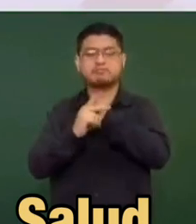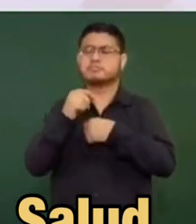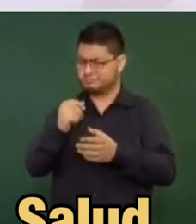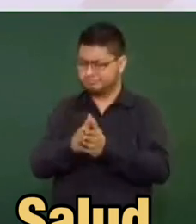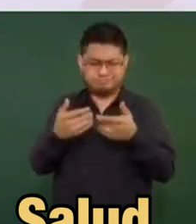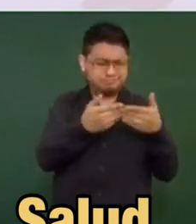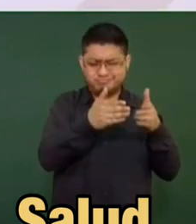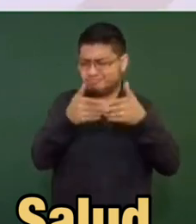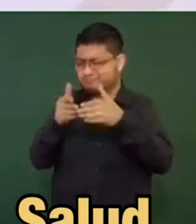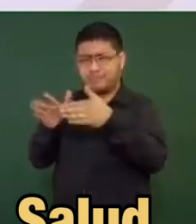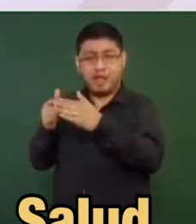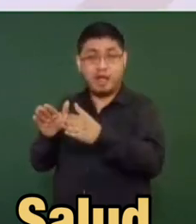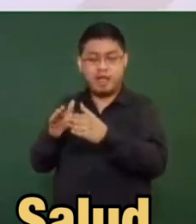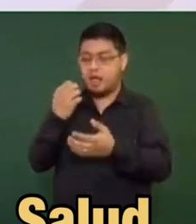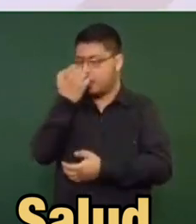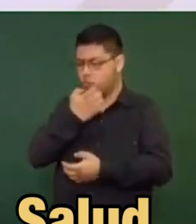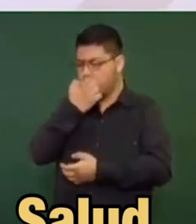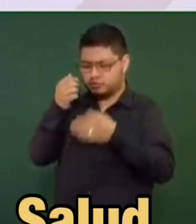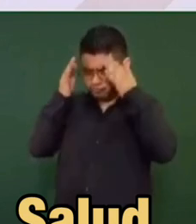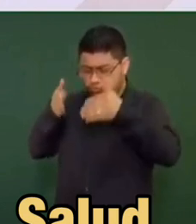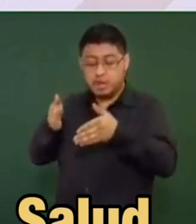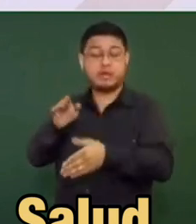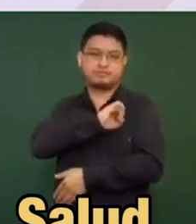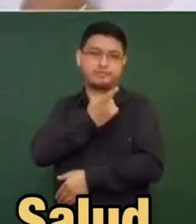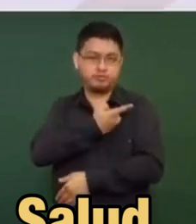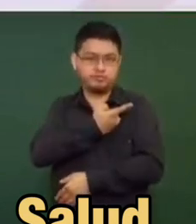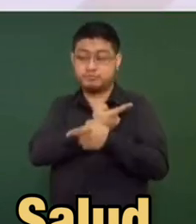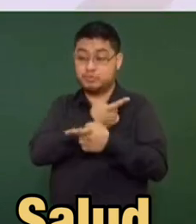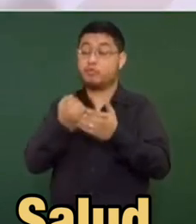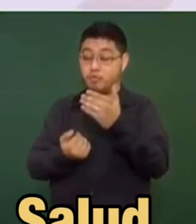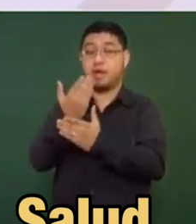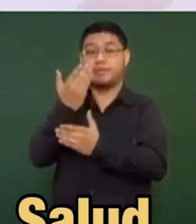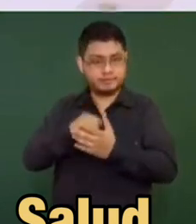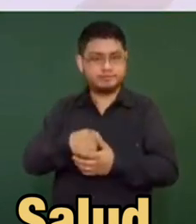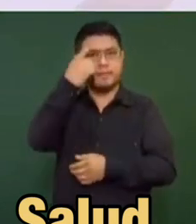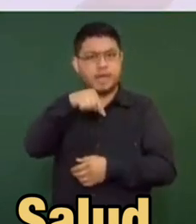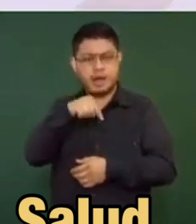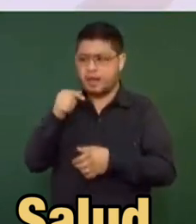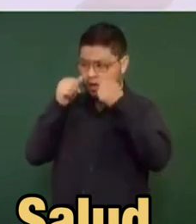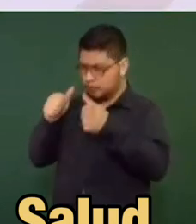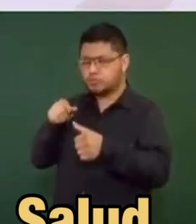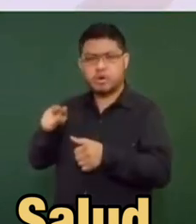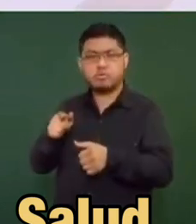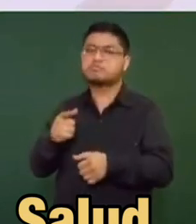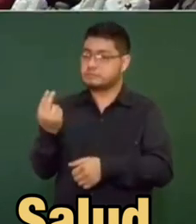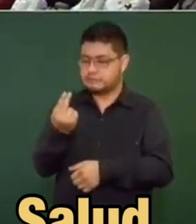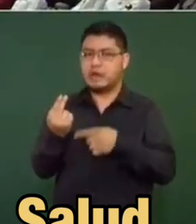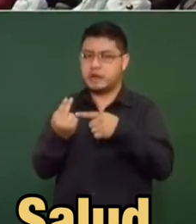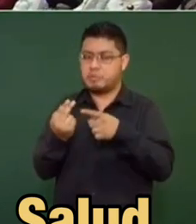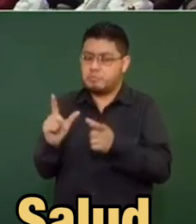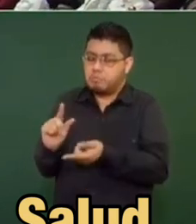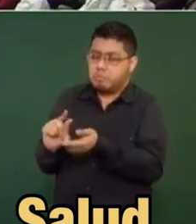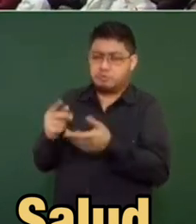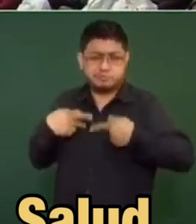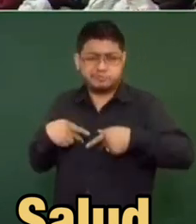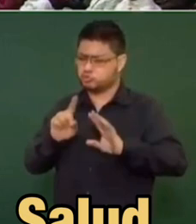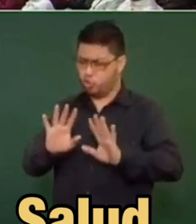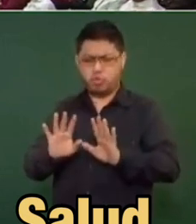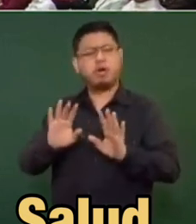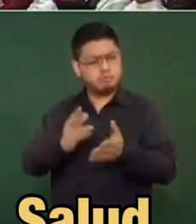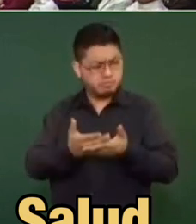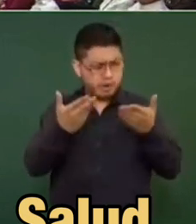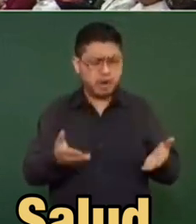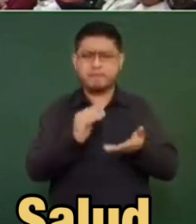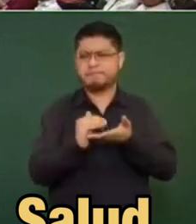más escuelas de medicina, alrededor de 150 escuelas de medicina nuevas, para enfrentar el déficit de médicos y de especialistas. Decía